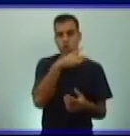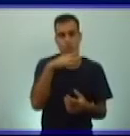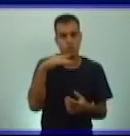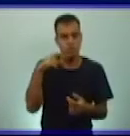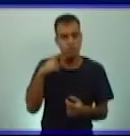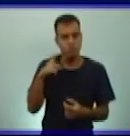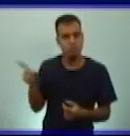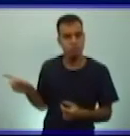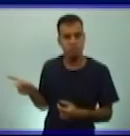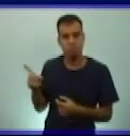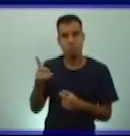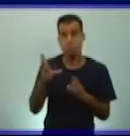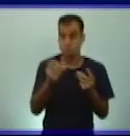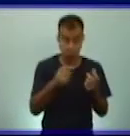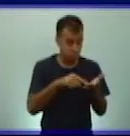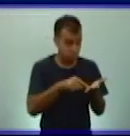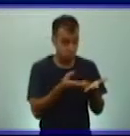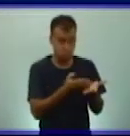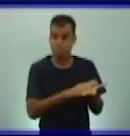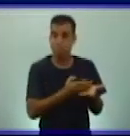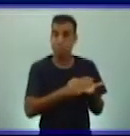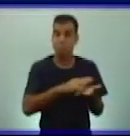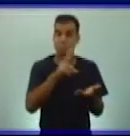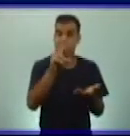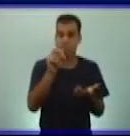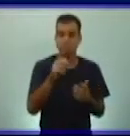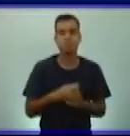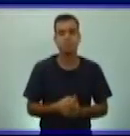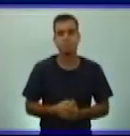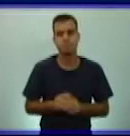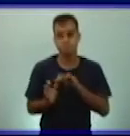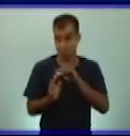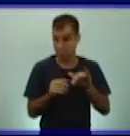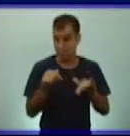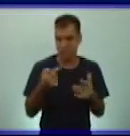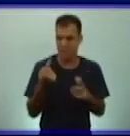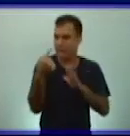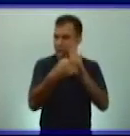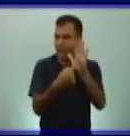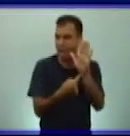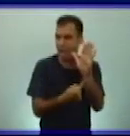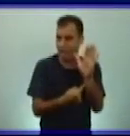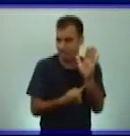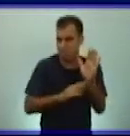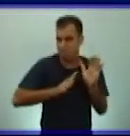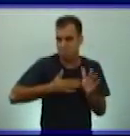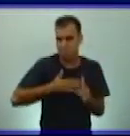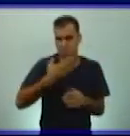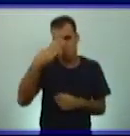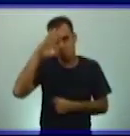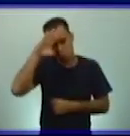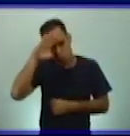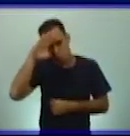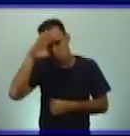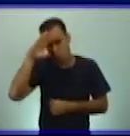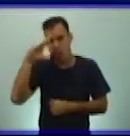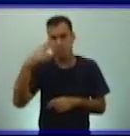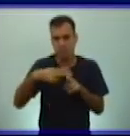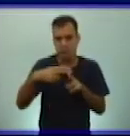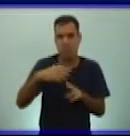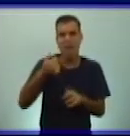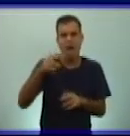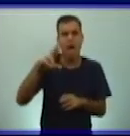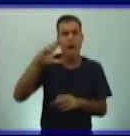de recordar este concepto, vamos a recordar qué elementos hacen de la República de Cuba un archipiélago. Mis